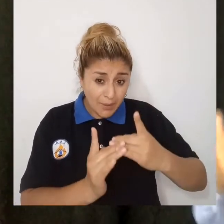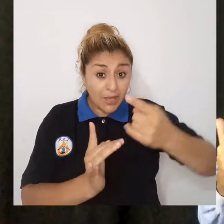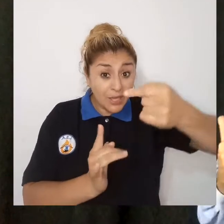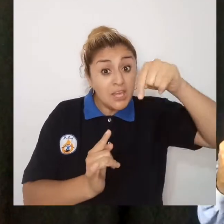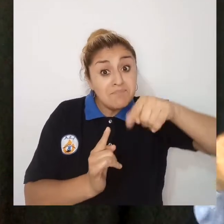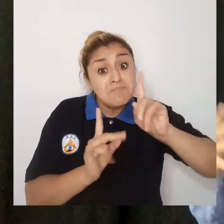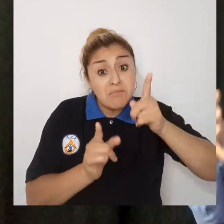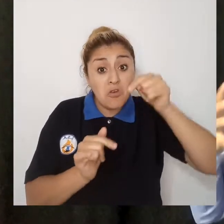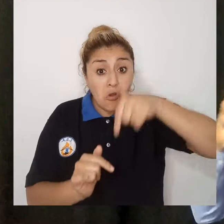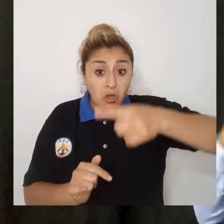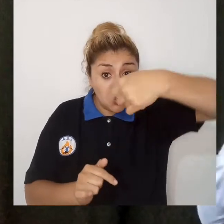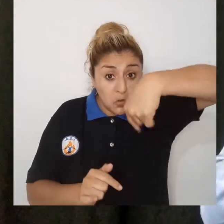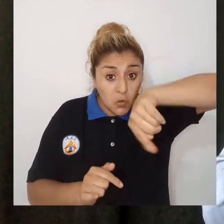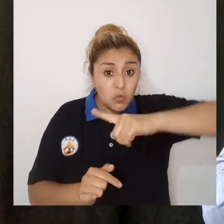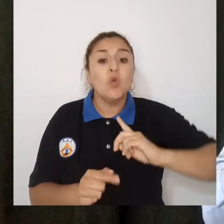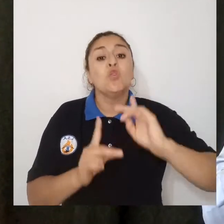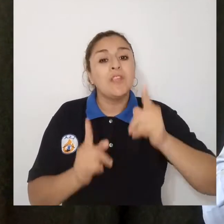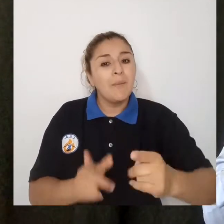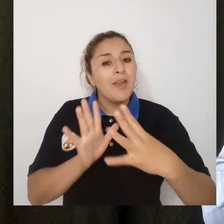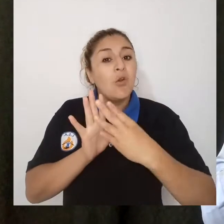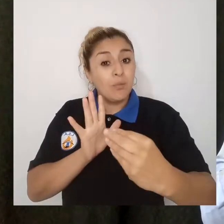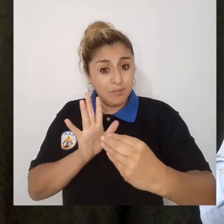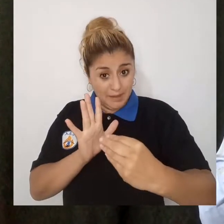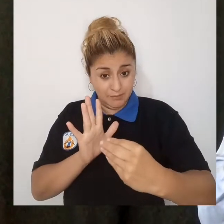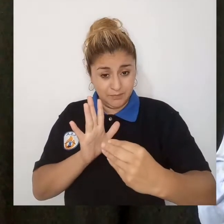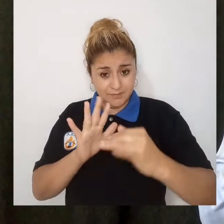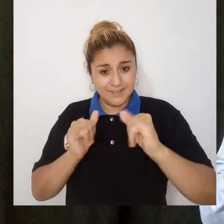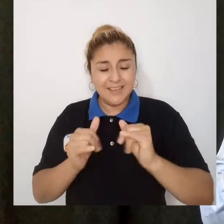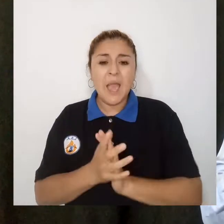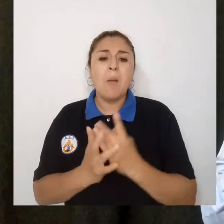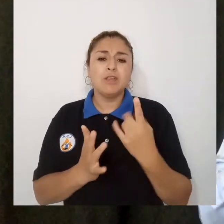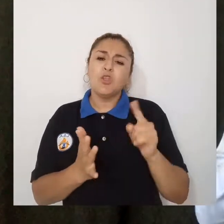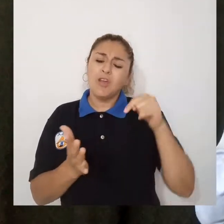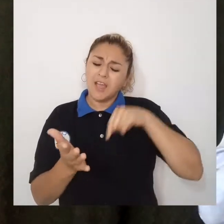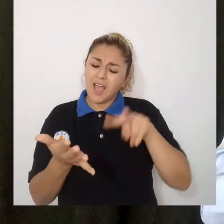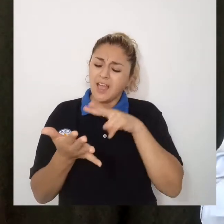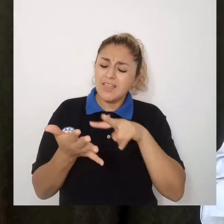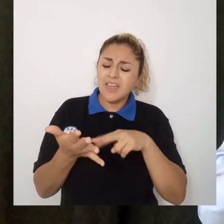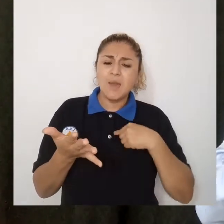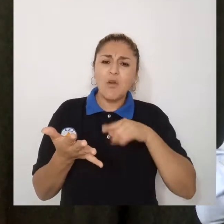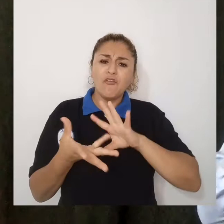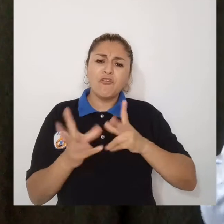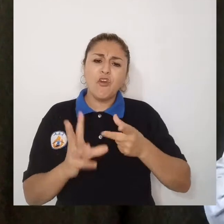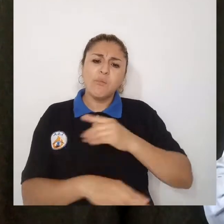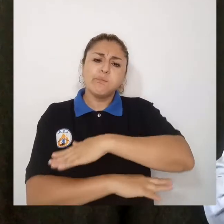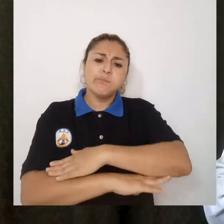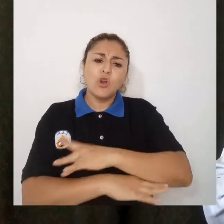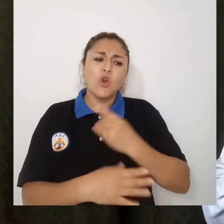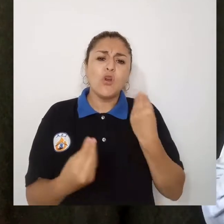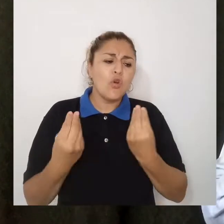juntos unidos en comunión unos con